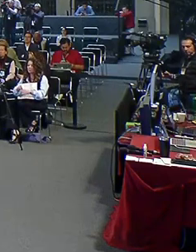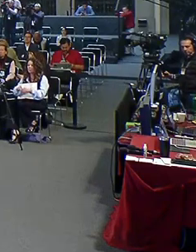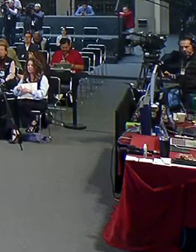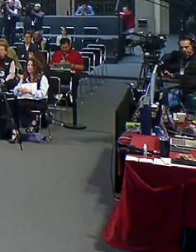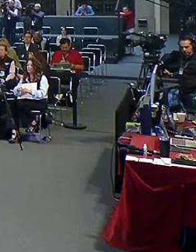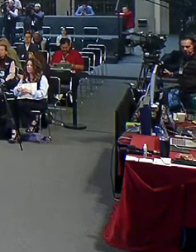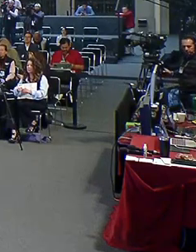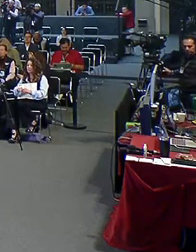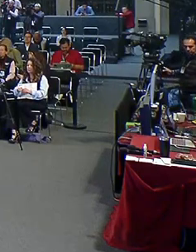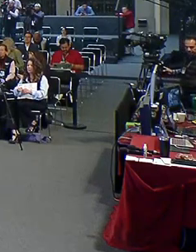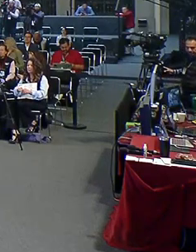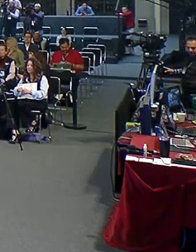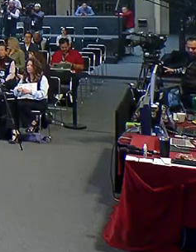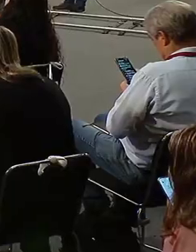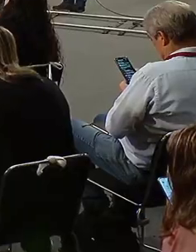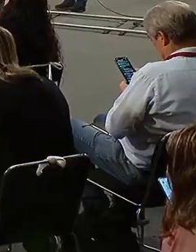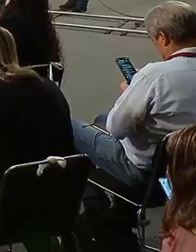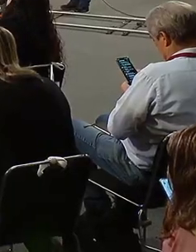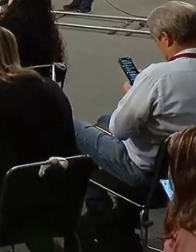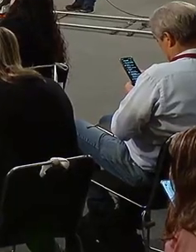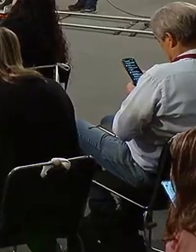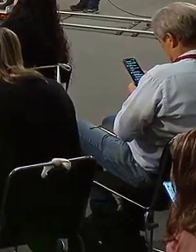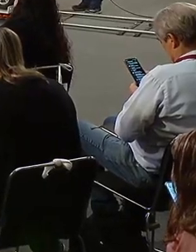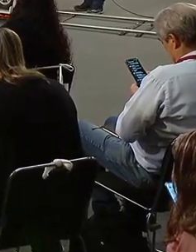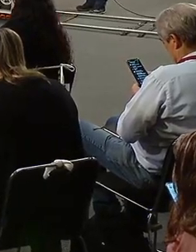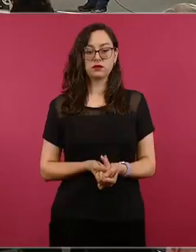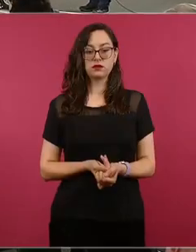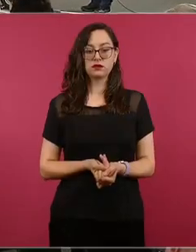es el trabajo diario